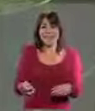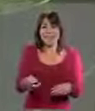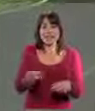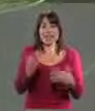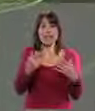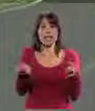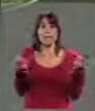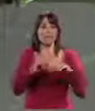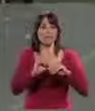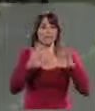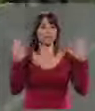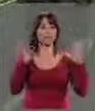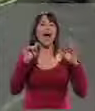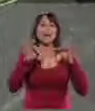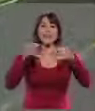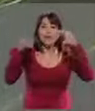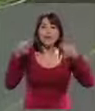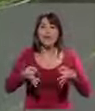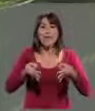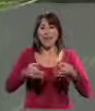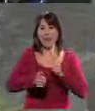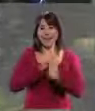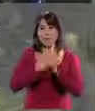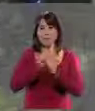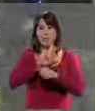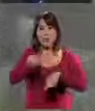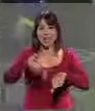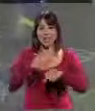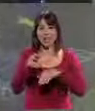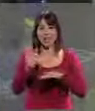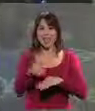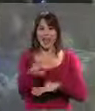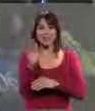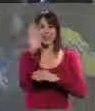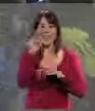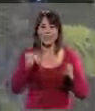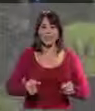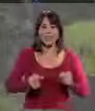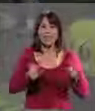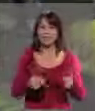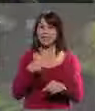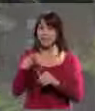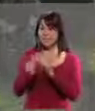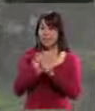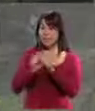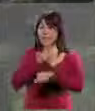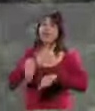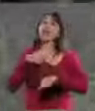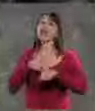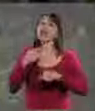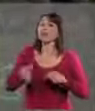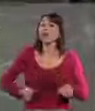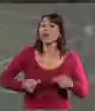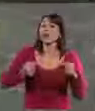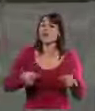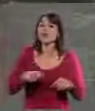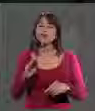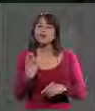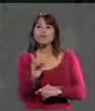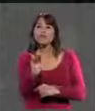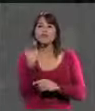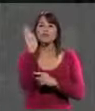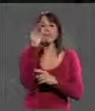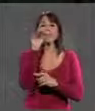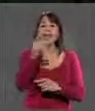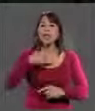de último minuto así lo confirman en el Campeonato Nacional de Baloncesto en Silla de Ruedas. Este es el Campeonato Nacional de Baloncesto